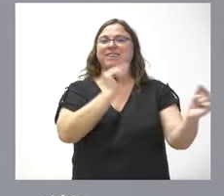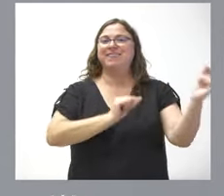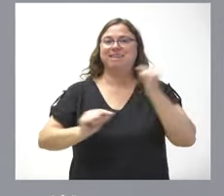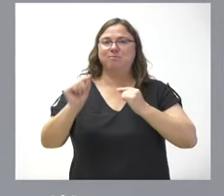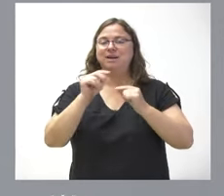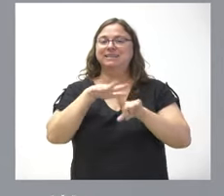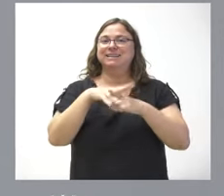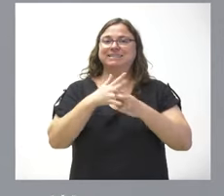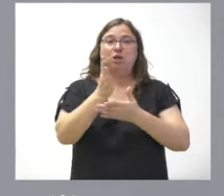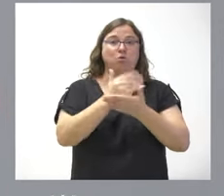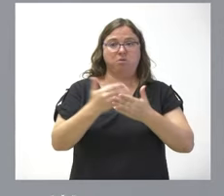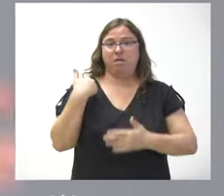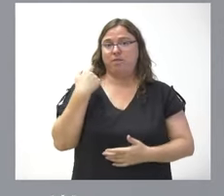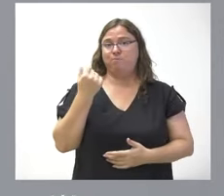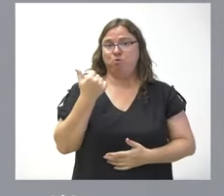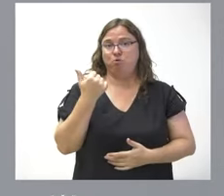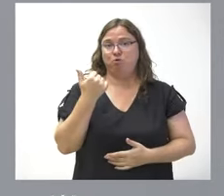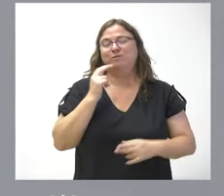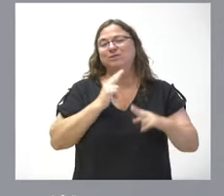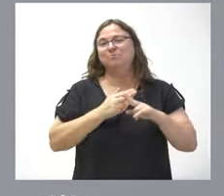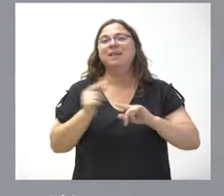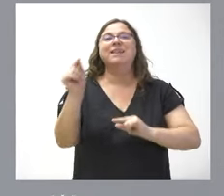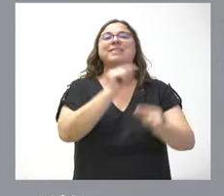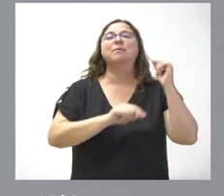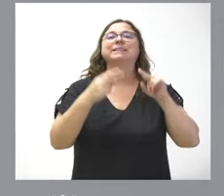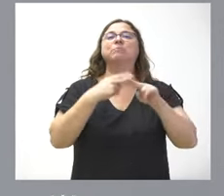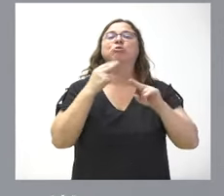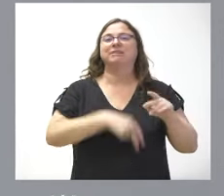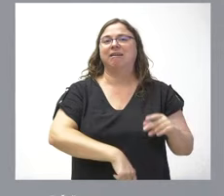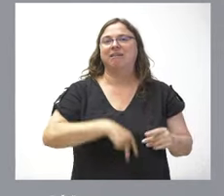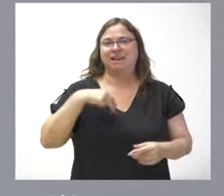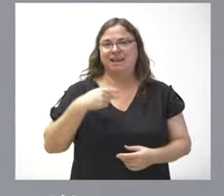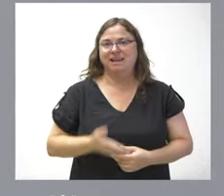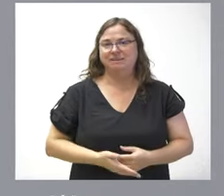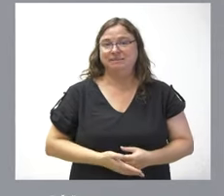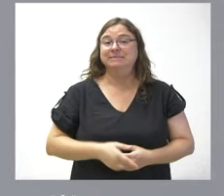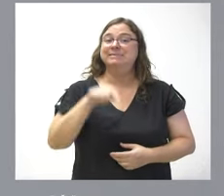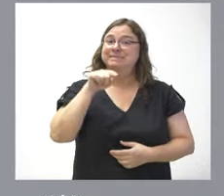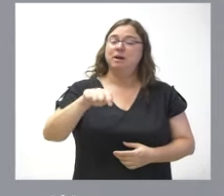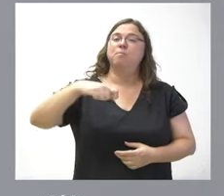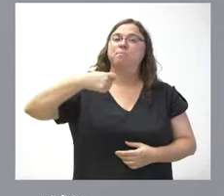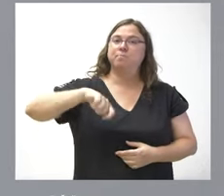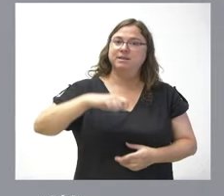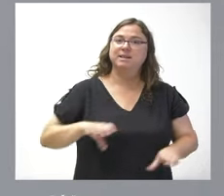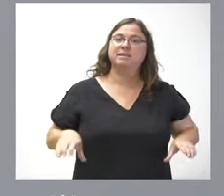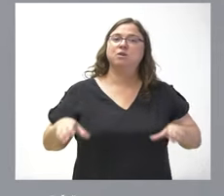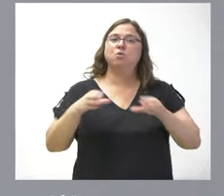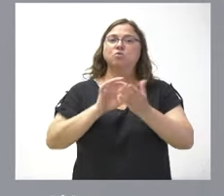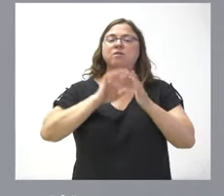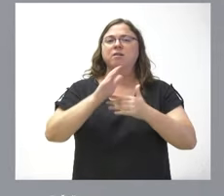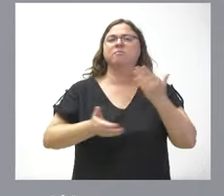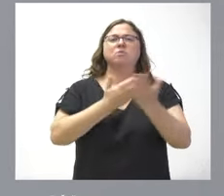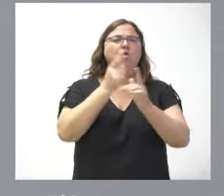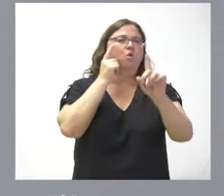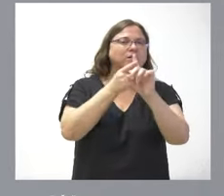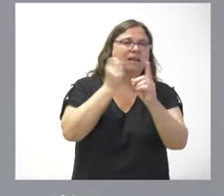la comunidad lo que formalmente se llama el debate de política general donde hay el presidente de la junta de Castilla y león planteó una serie de objetivos